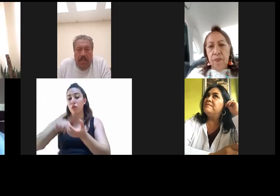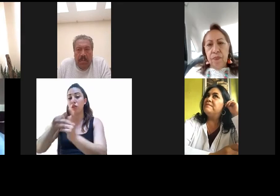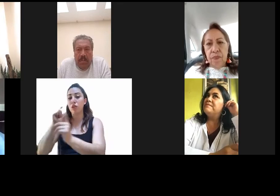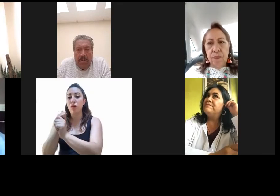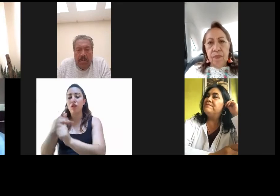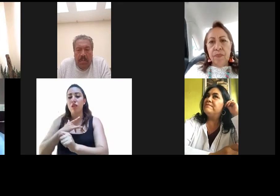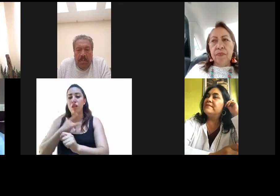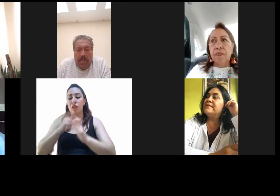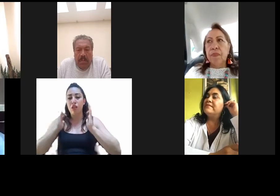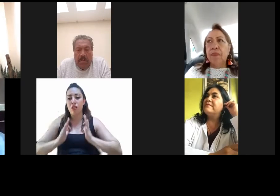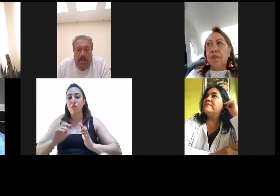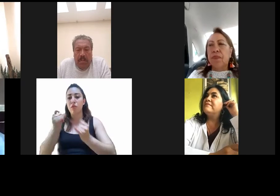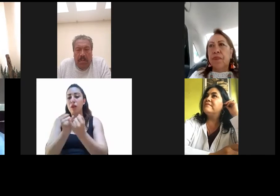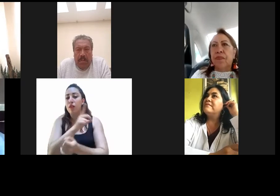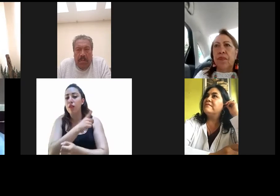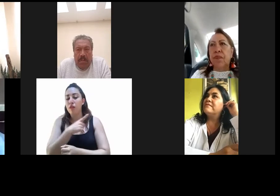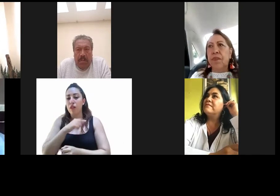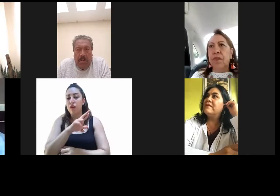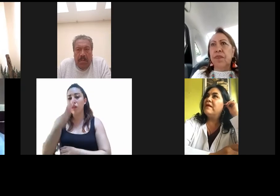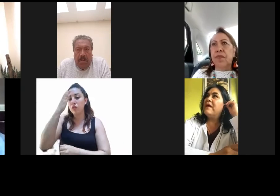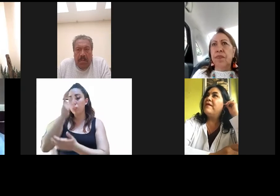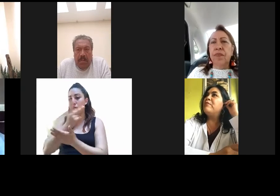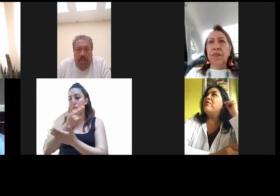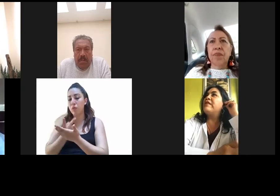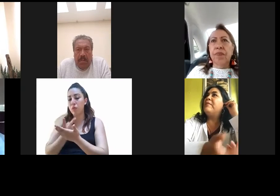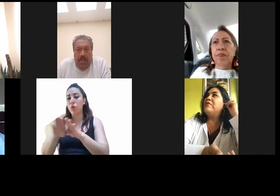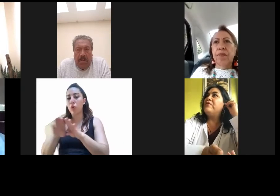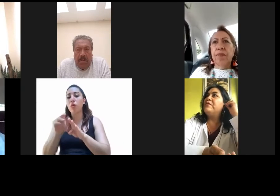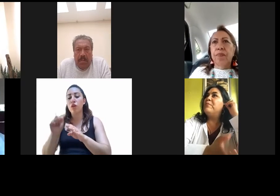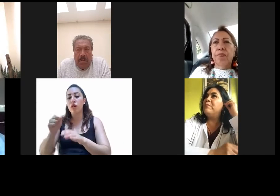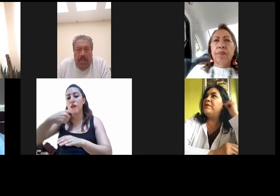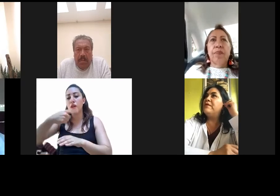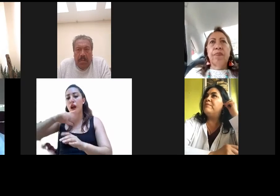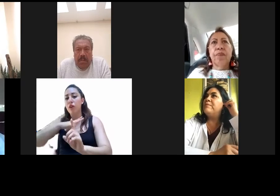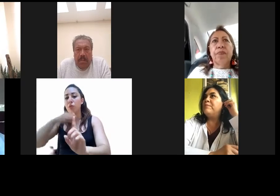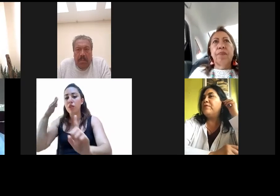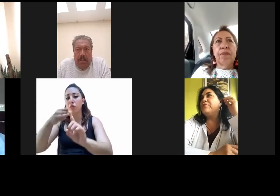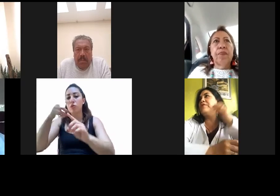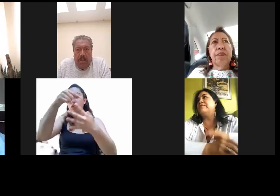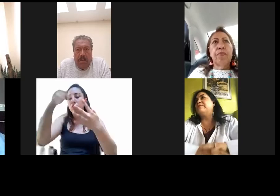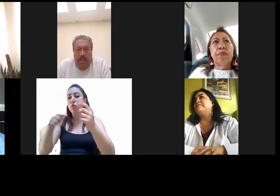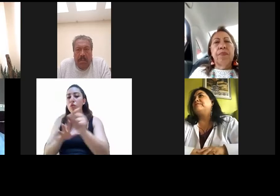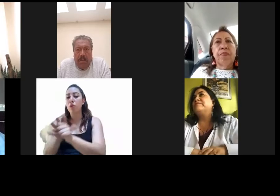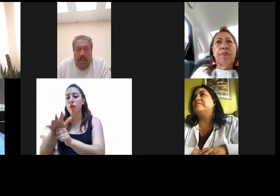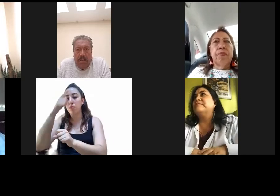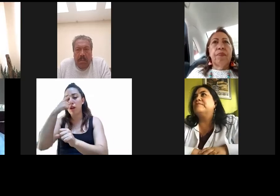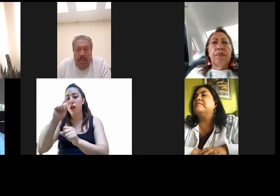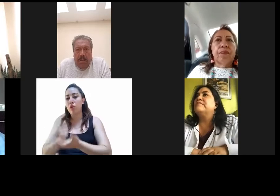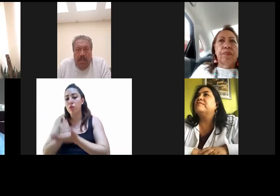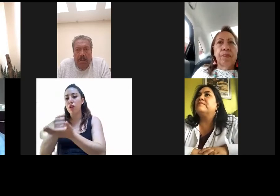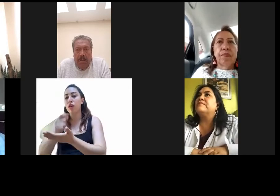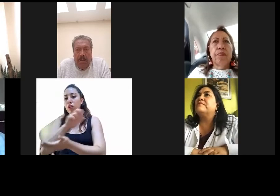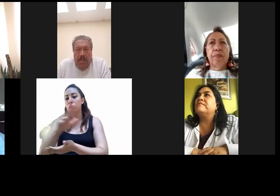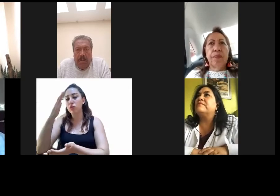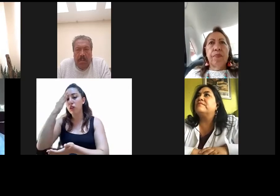contemplar la elaboración y aplicación de un programa de género y movilidad que establezca metas, estrategias y acciones específicas en materia de género y que deberá